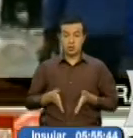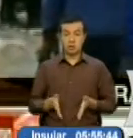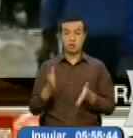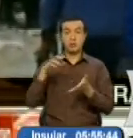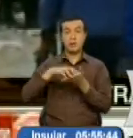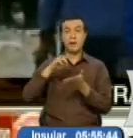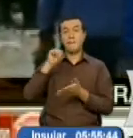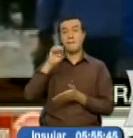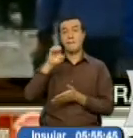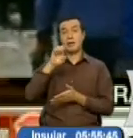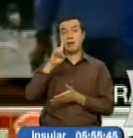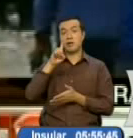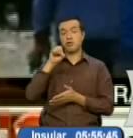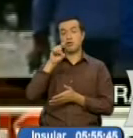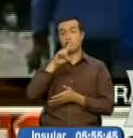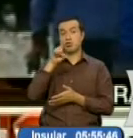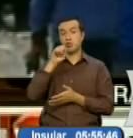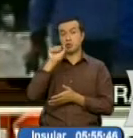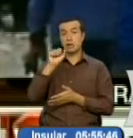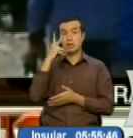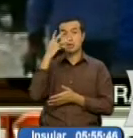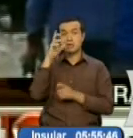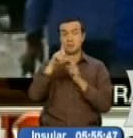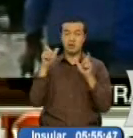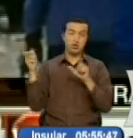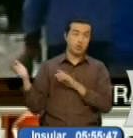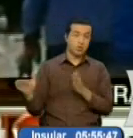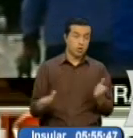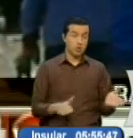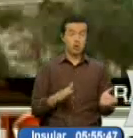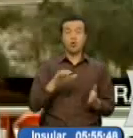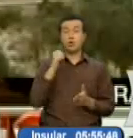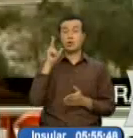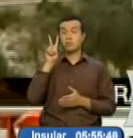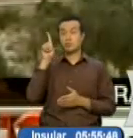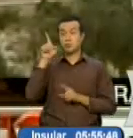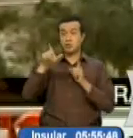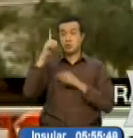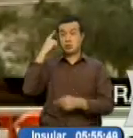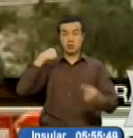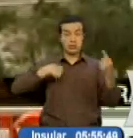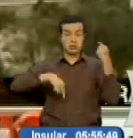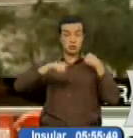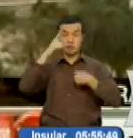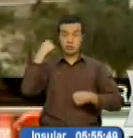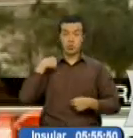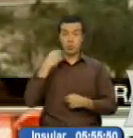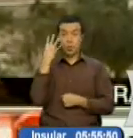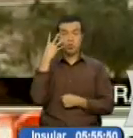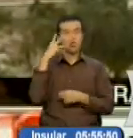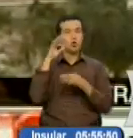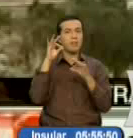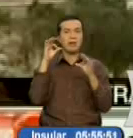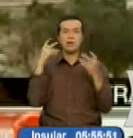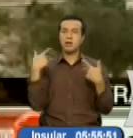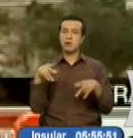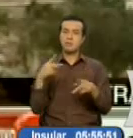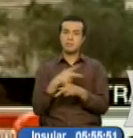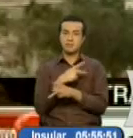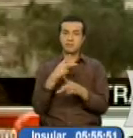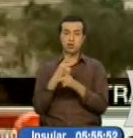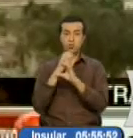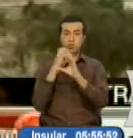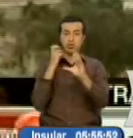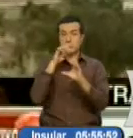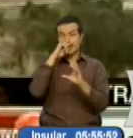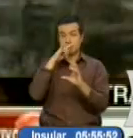provincia de Mendoza, en Argentina, dejó 15 personas muertas, otras 21 están hospitalizadas, de las cuales 4 se encuentran en estado de gravedad. El vehículo transportaba a un